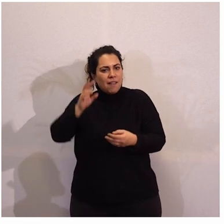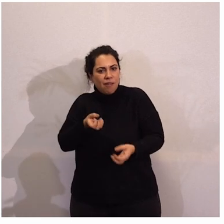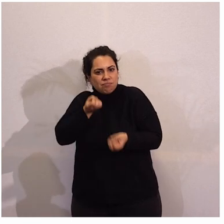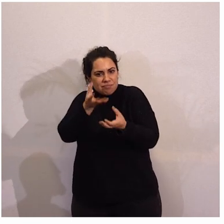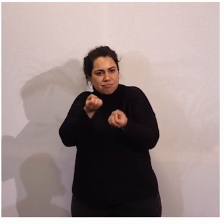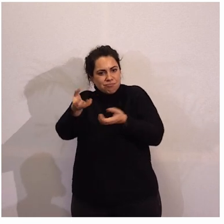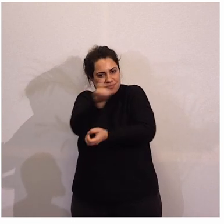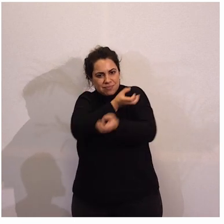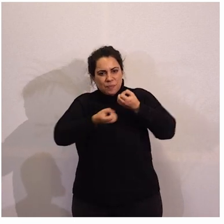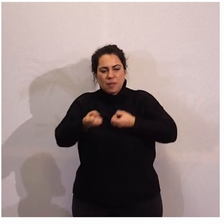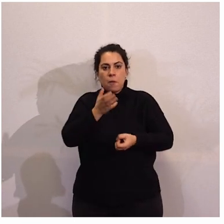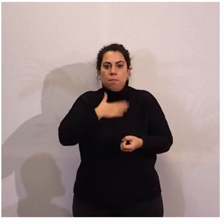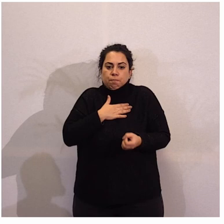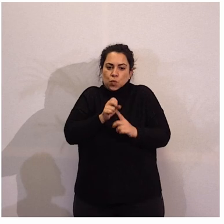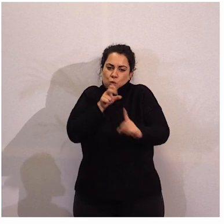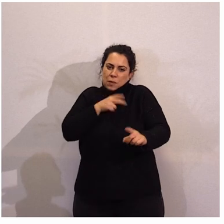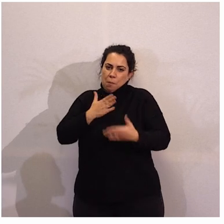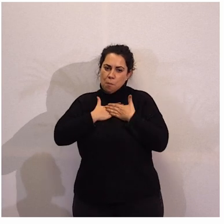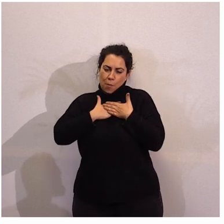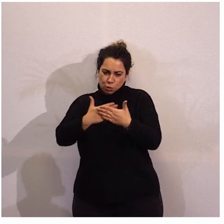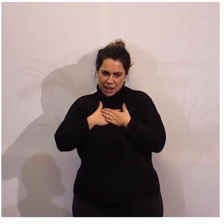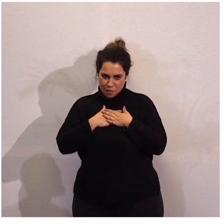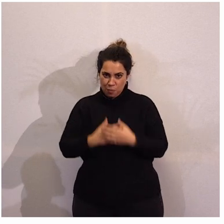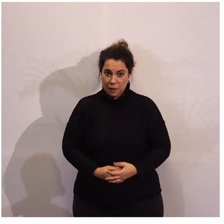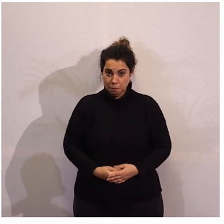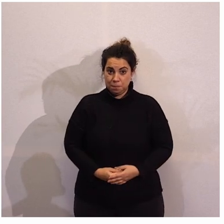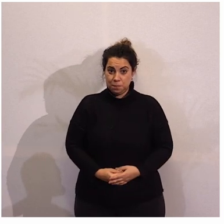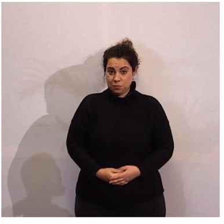yo desde el voluntariado. Desde luego,